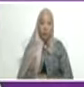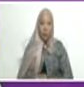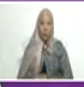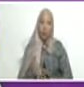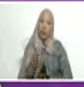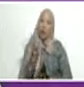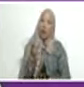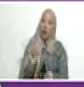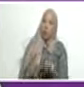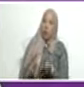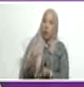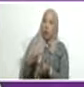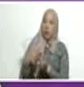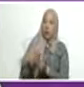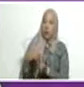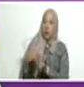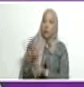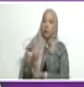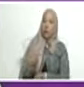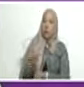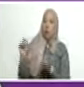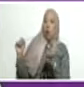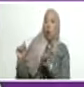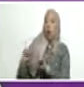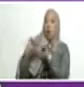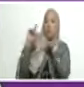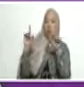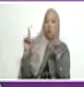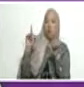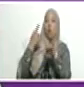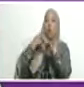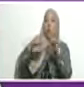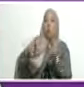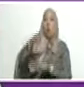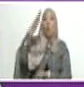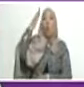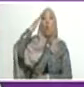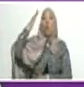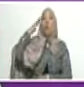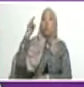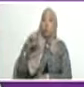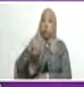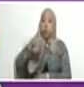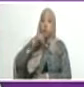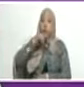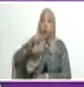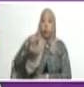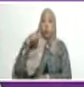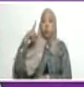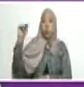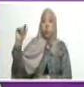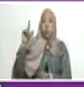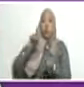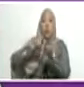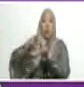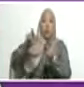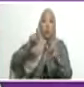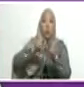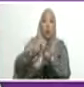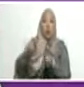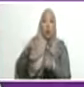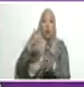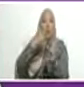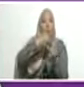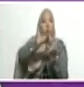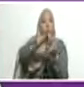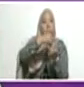algo. Los descubrimos. Pero como ellos son bocazas, se les fue y lo publicaron en su estado de